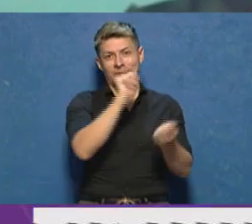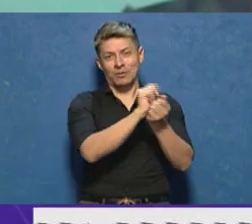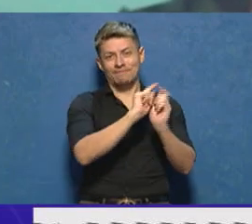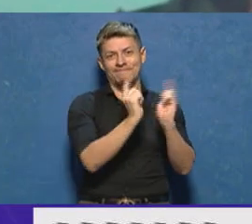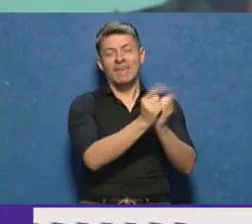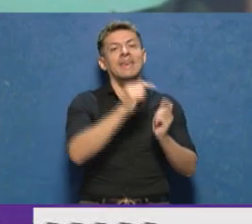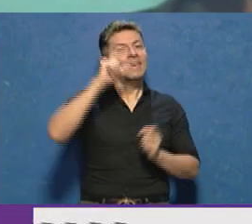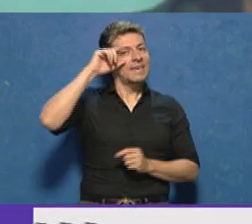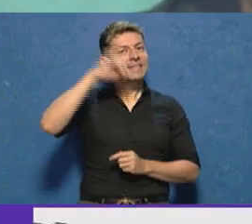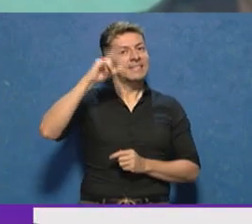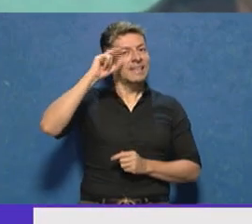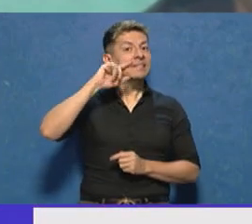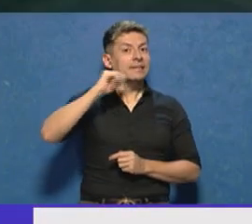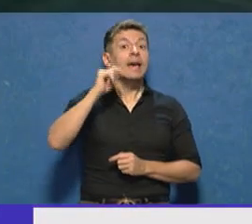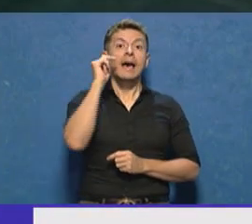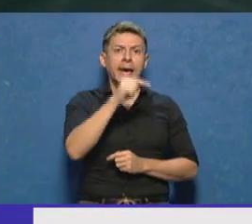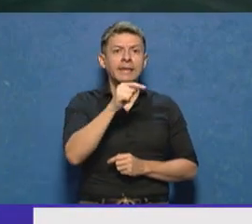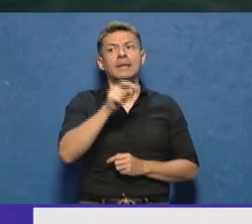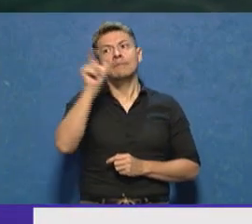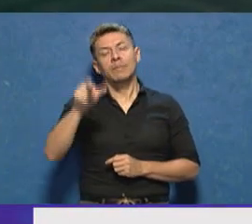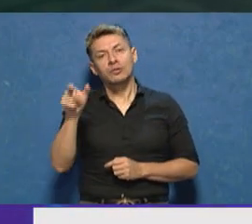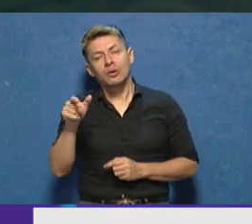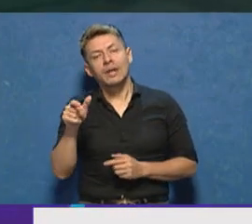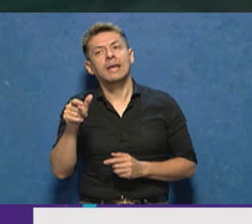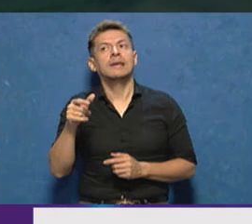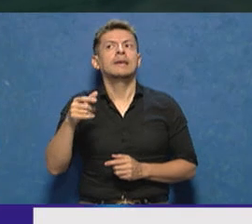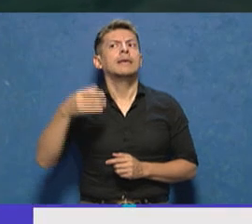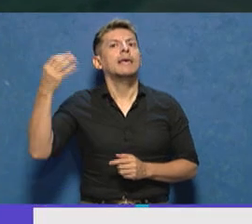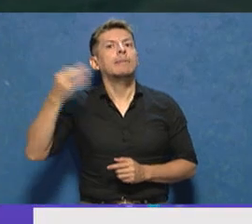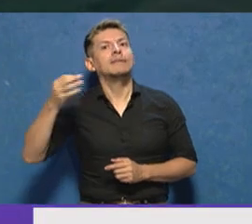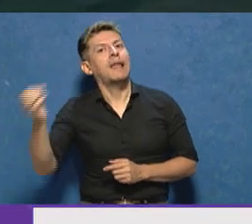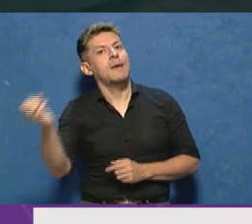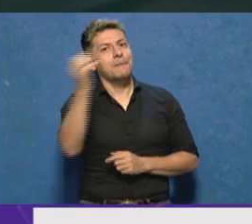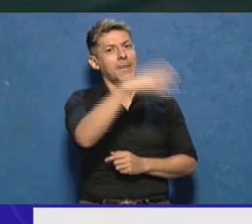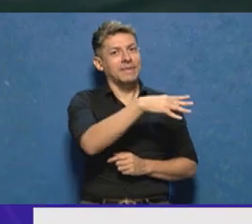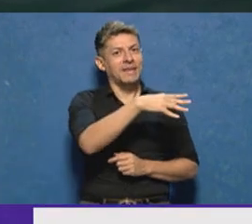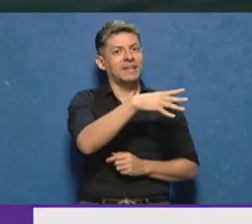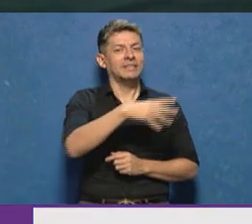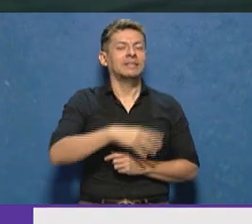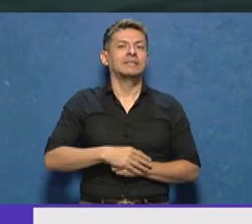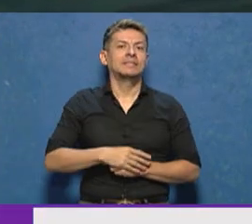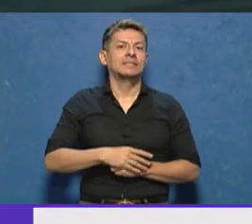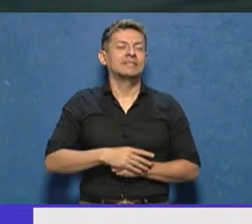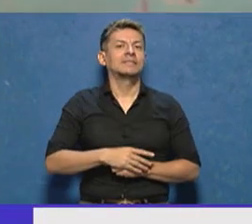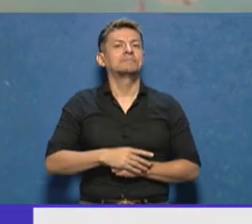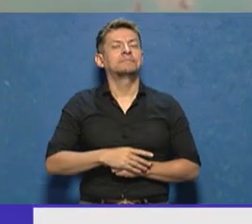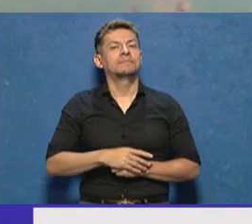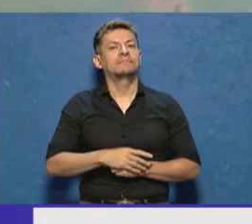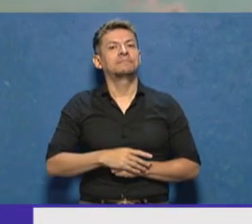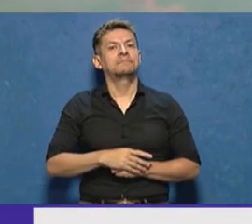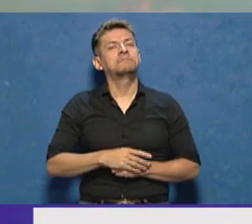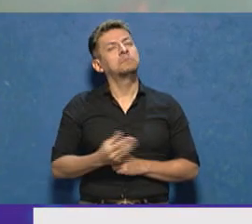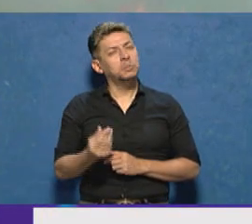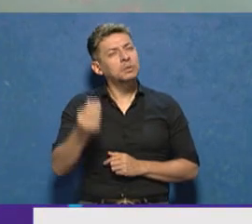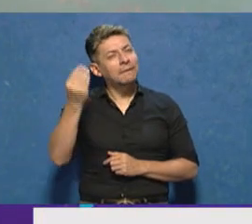donde van a parar casos muy puntuales, muy excepcionales y que en distintos momentos de la agenda